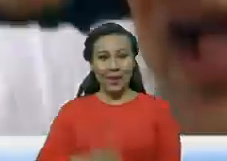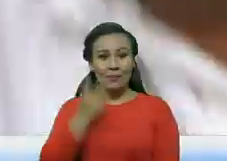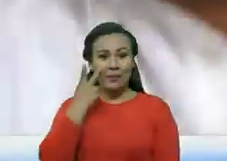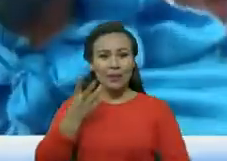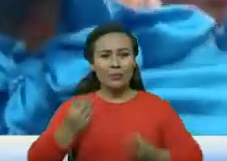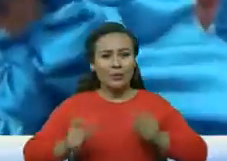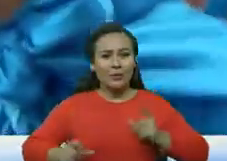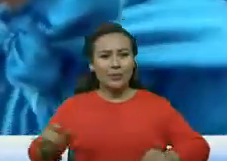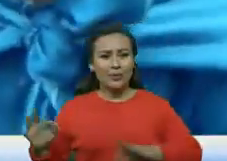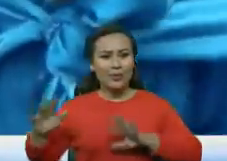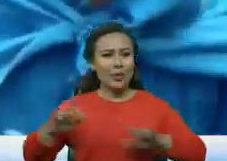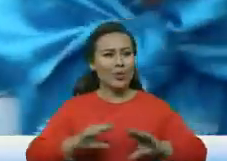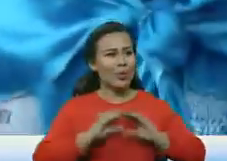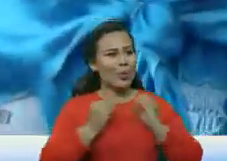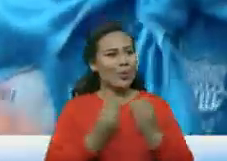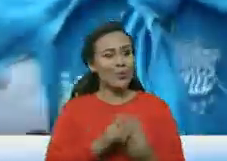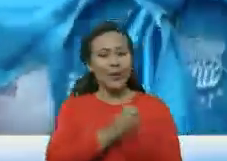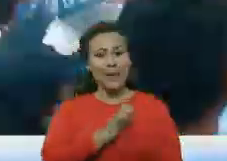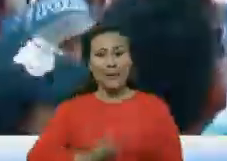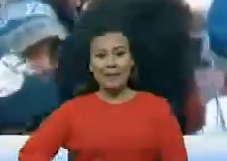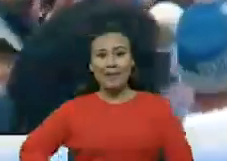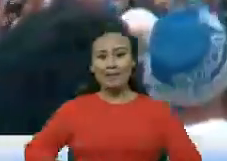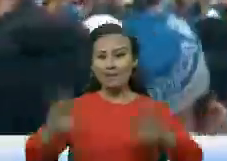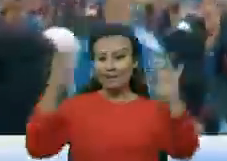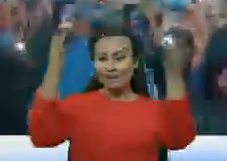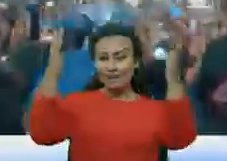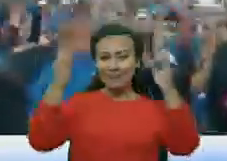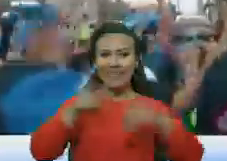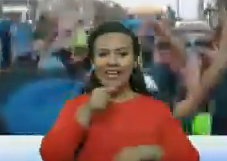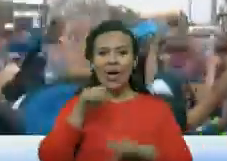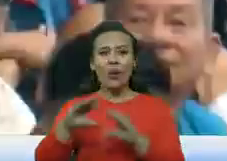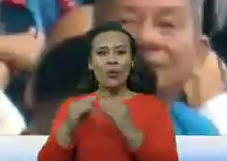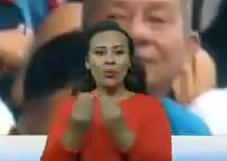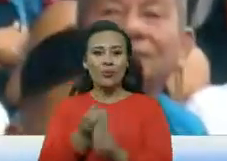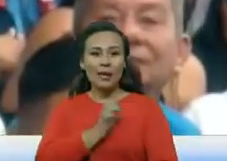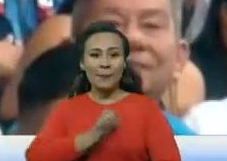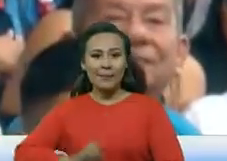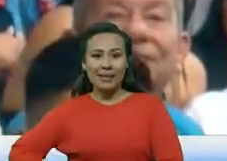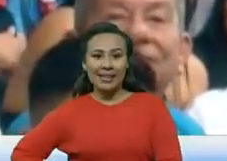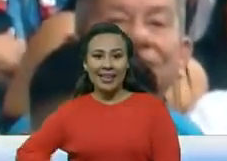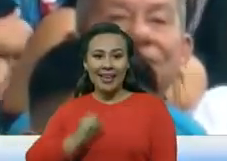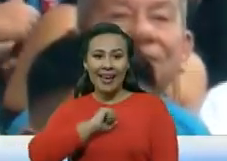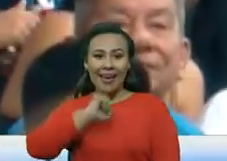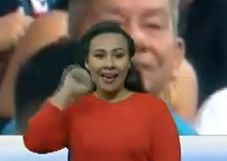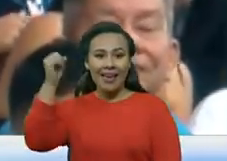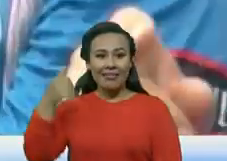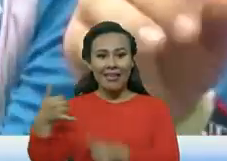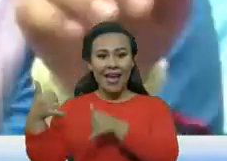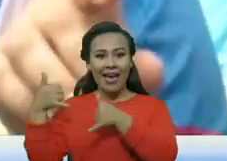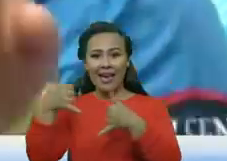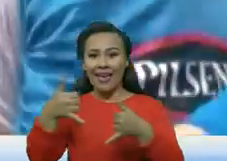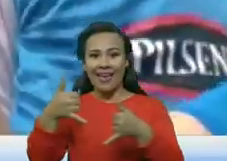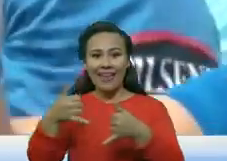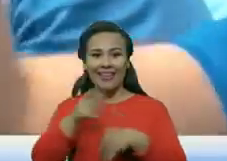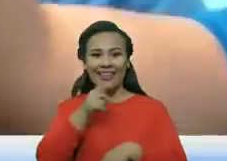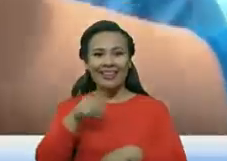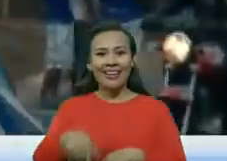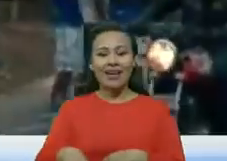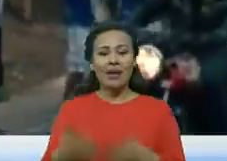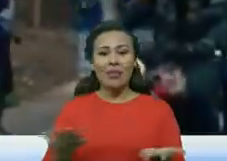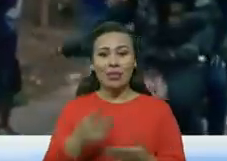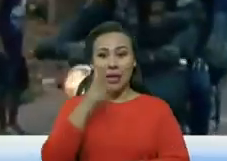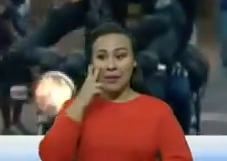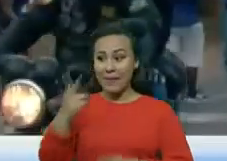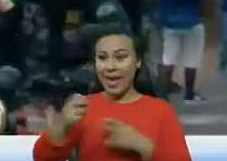Miles de hinchas emelecistas celebraron el triunfo de su equipo frente al Delfín de Manta. Los dos tantos de los jugadores emelecistas llevaron al equipo a